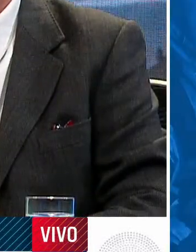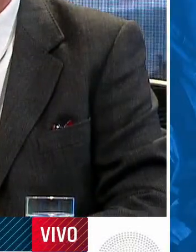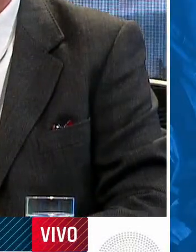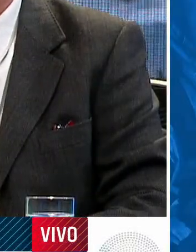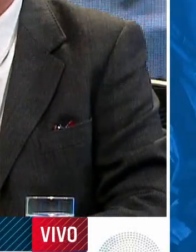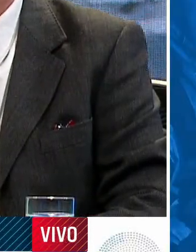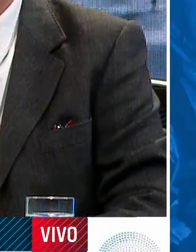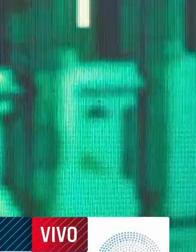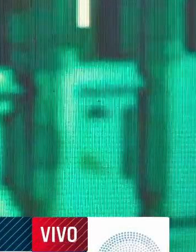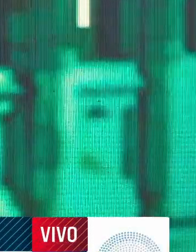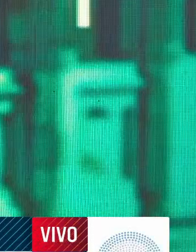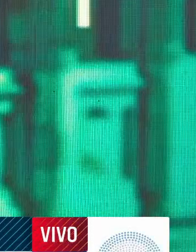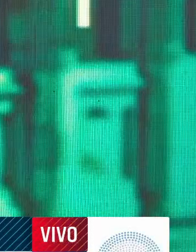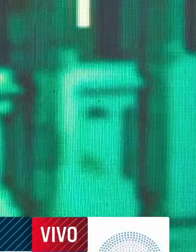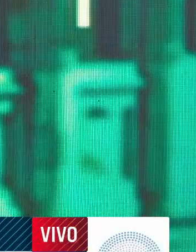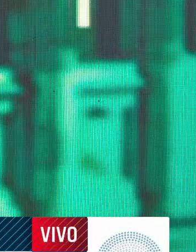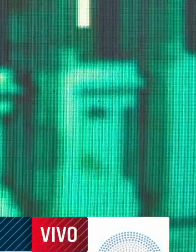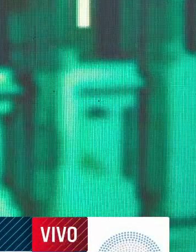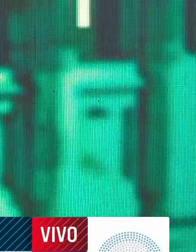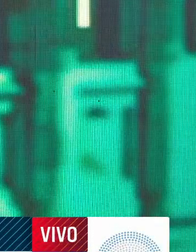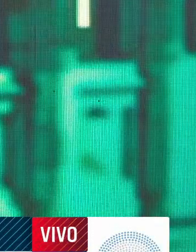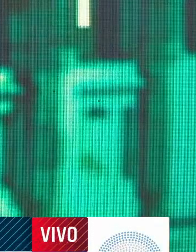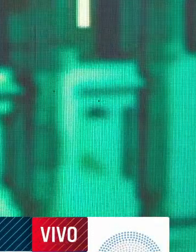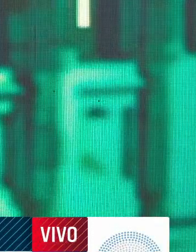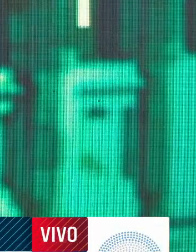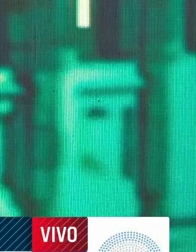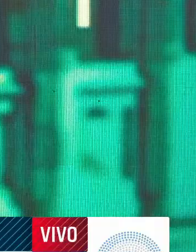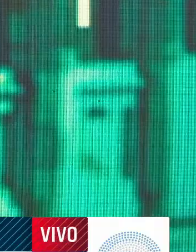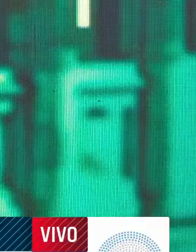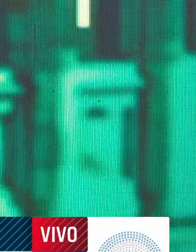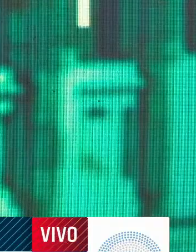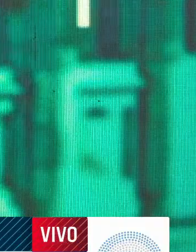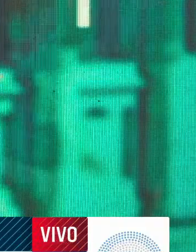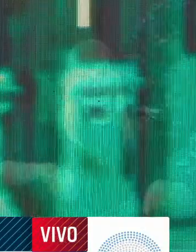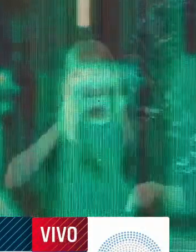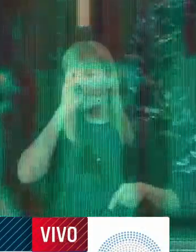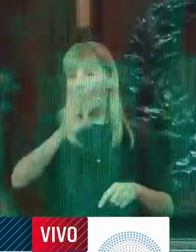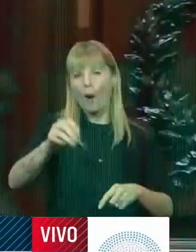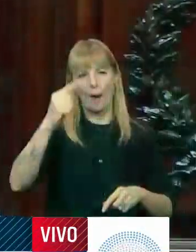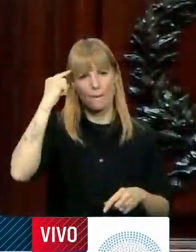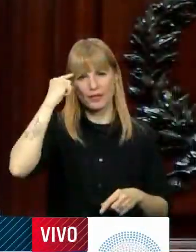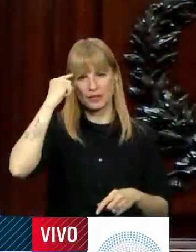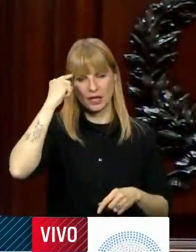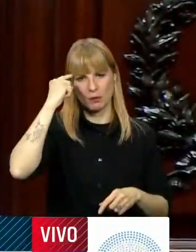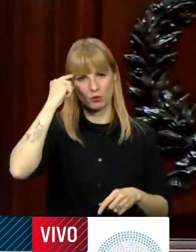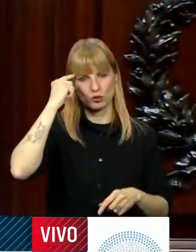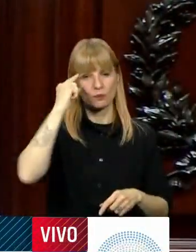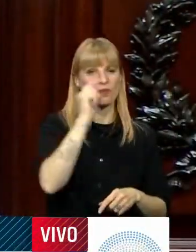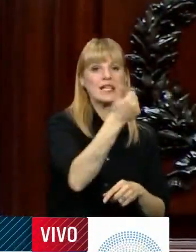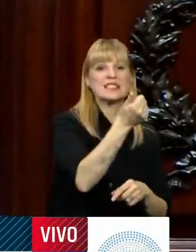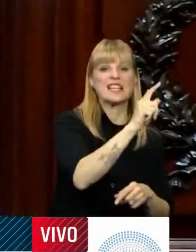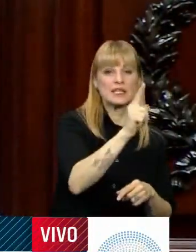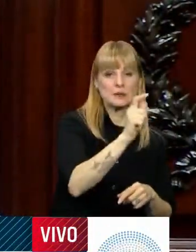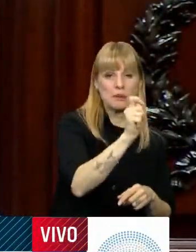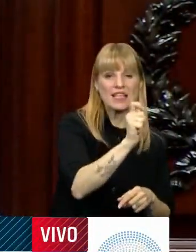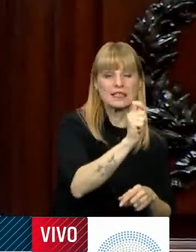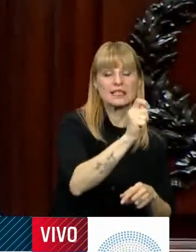Sí, claro. Sí. Y Franco sobre esta cuestión también opinó. Durante el primer semestre del